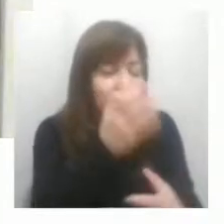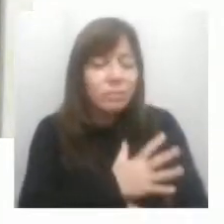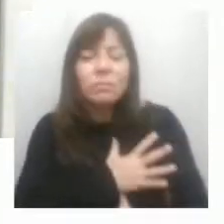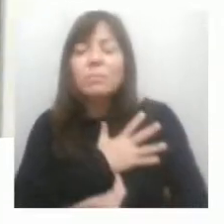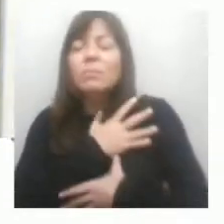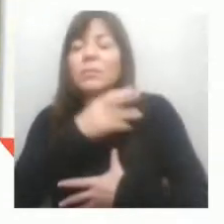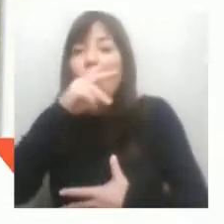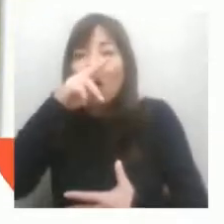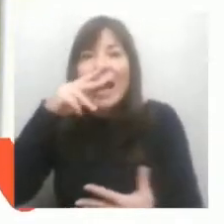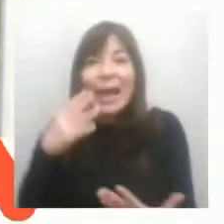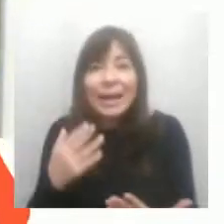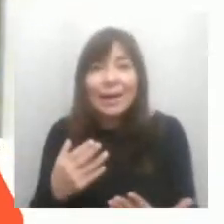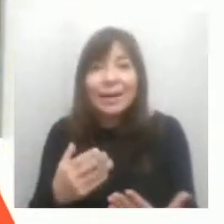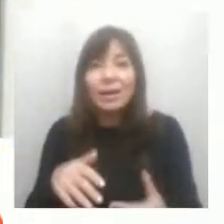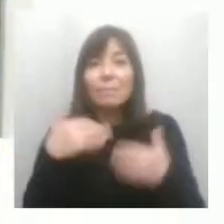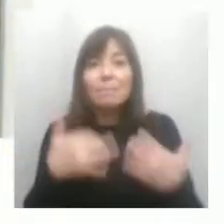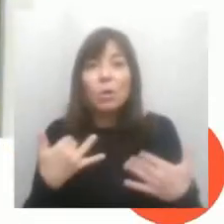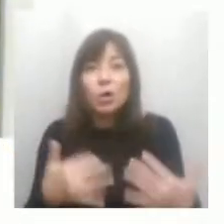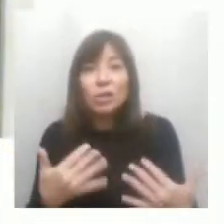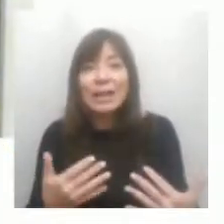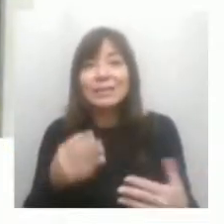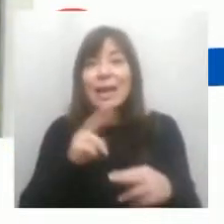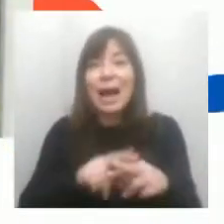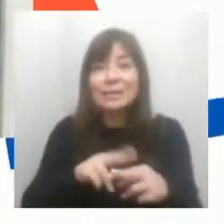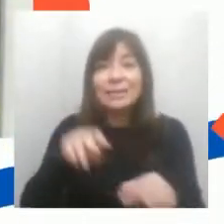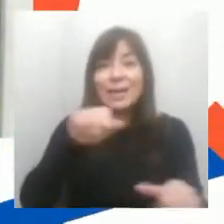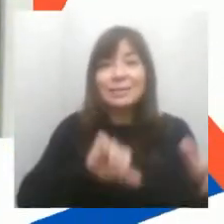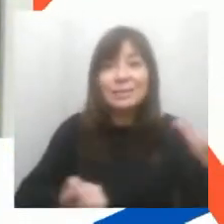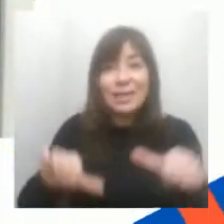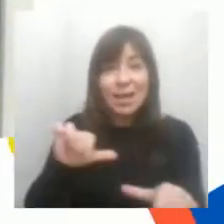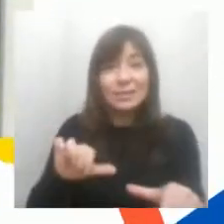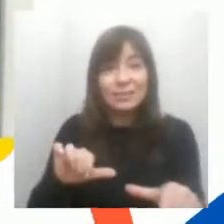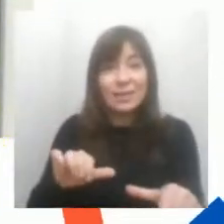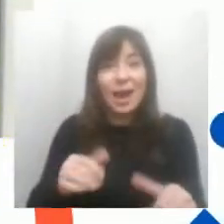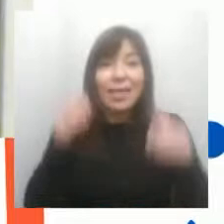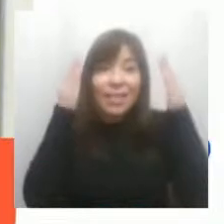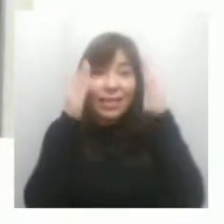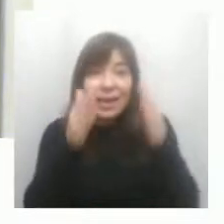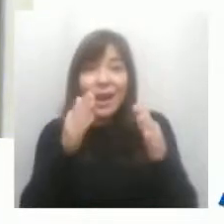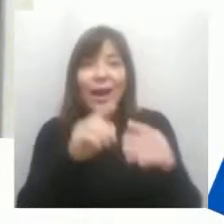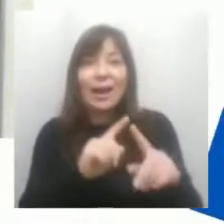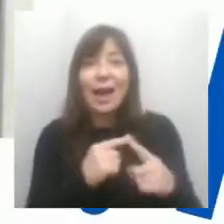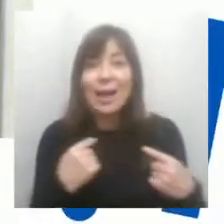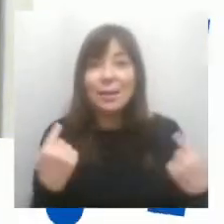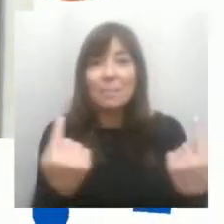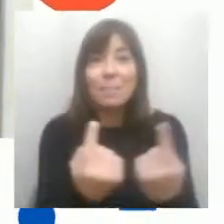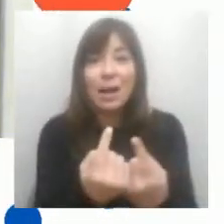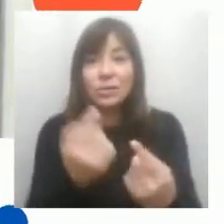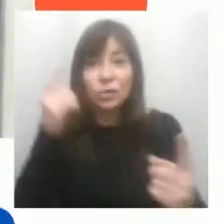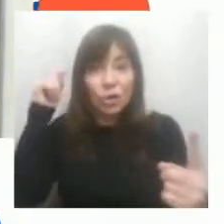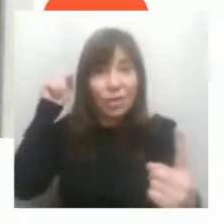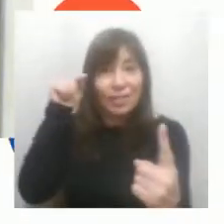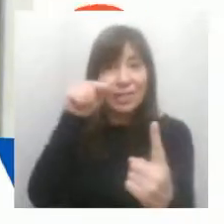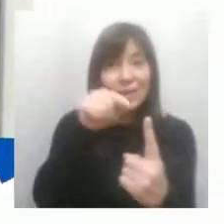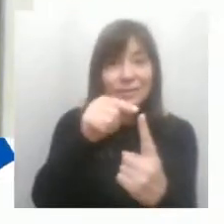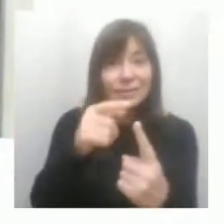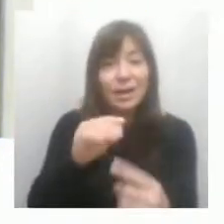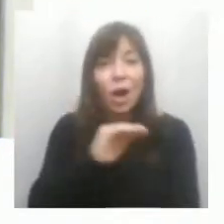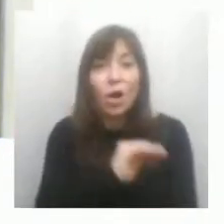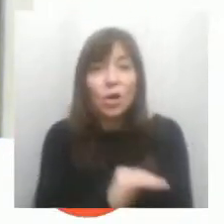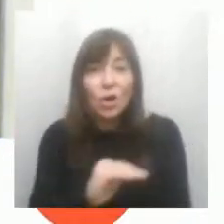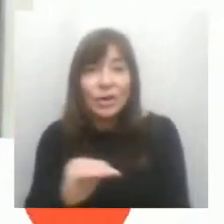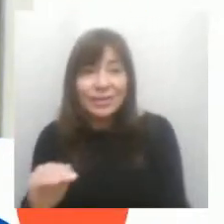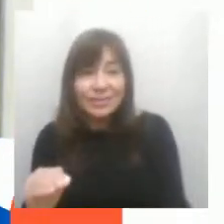oler. Aquí también estamos haciendo ciencia y queremos dedicar un espacio destinado para que los más pequeñitos también